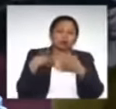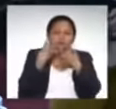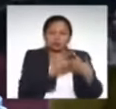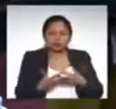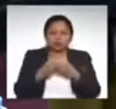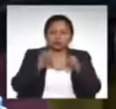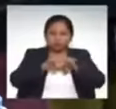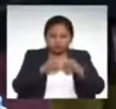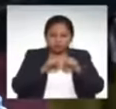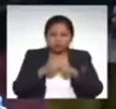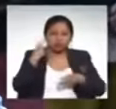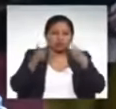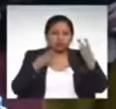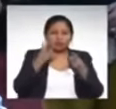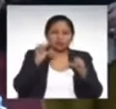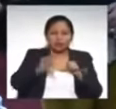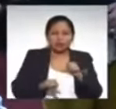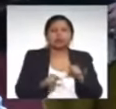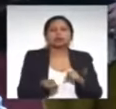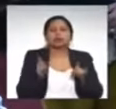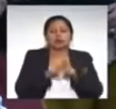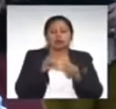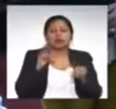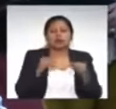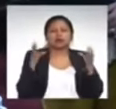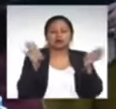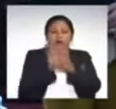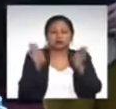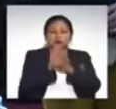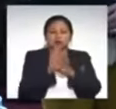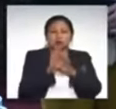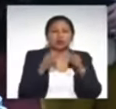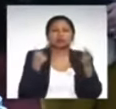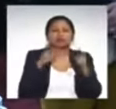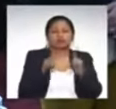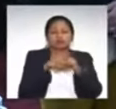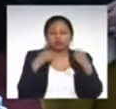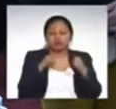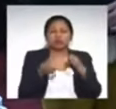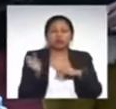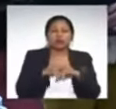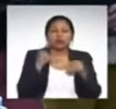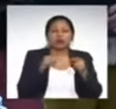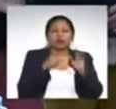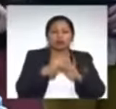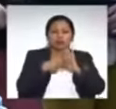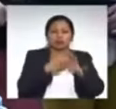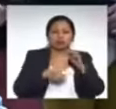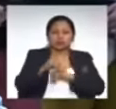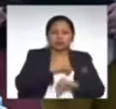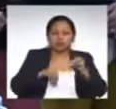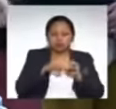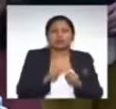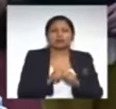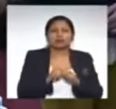empresas quebraron, que el turismo le fue muy mal por los cierres en los estados de calamidad, que se proponen